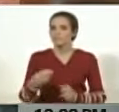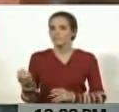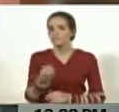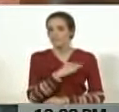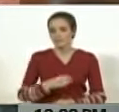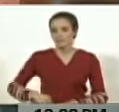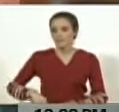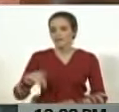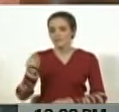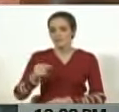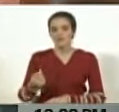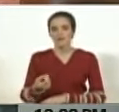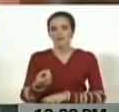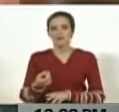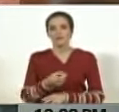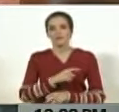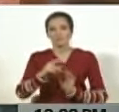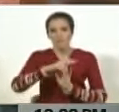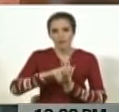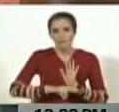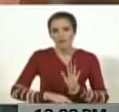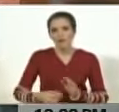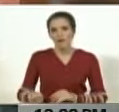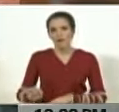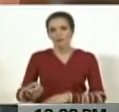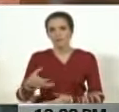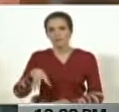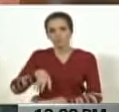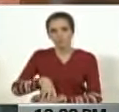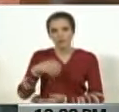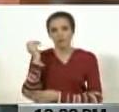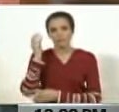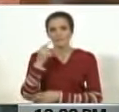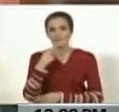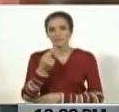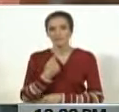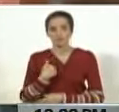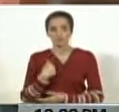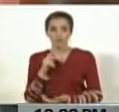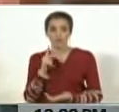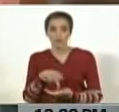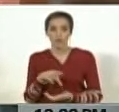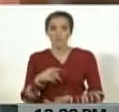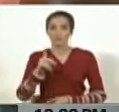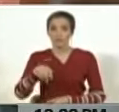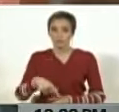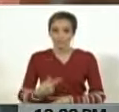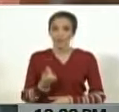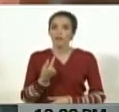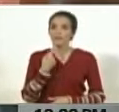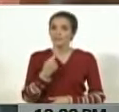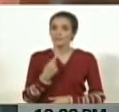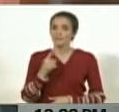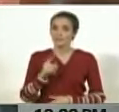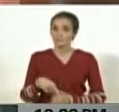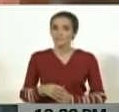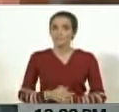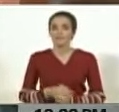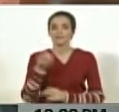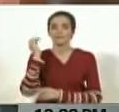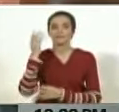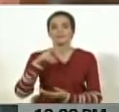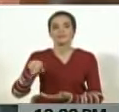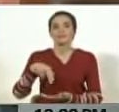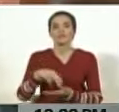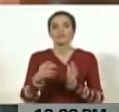presidencialistas. En el caso nuestro, incluso, yo sostuve en una intervención, y también lo sostuve en la Asamblea